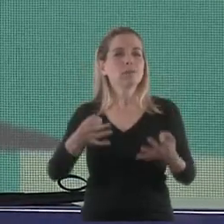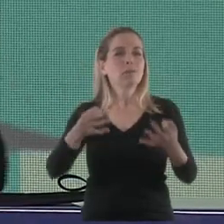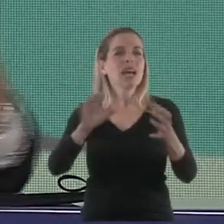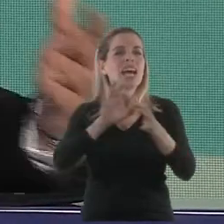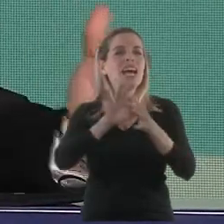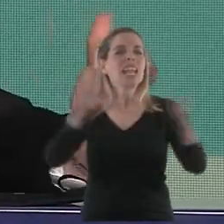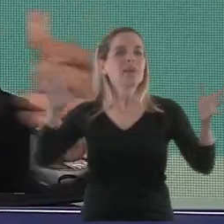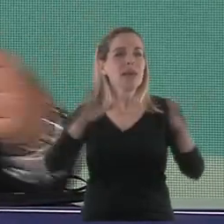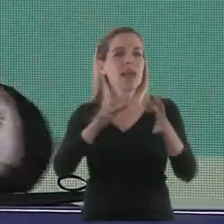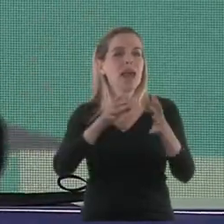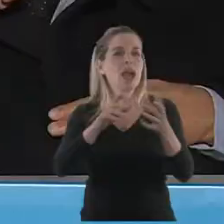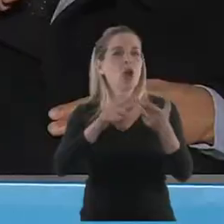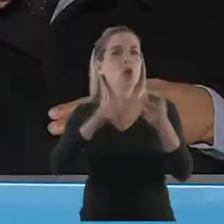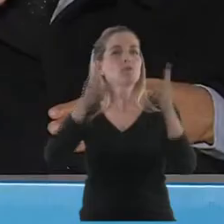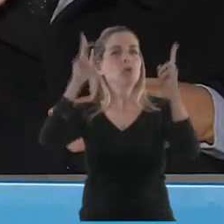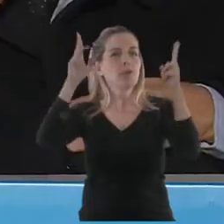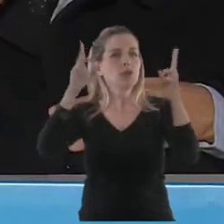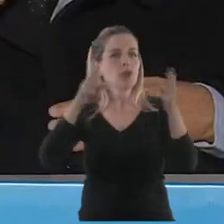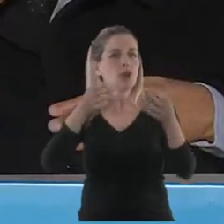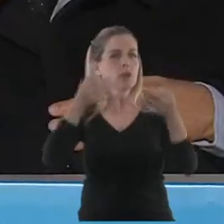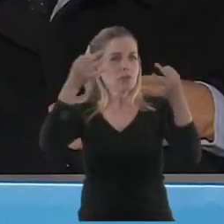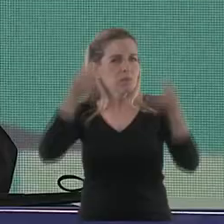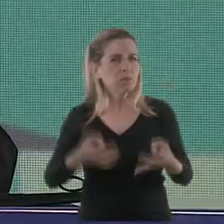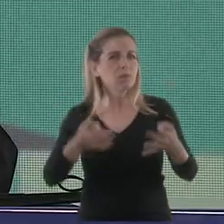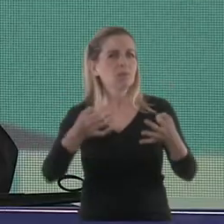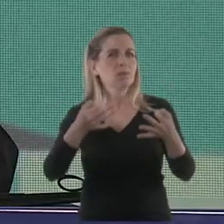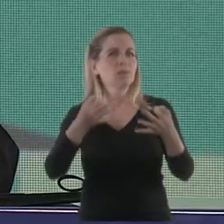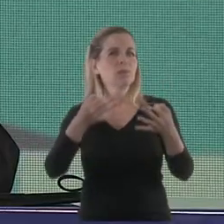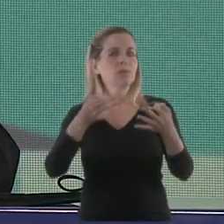con renovación de profesores,